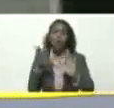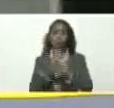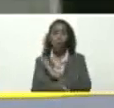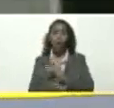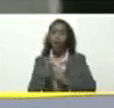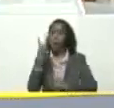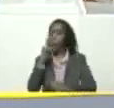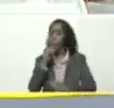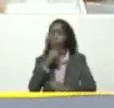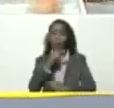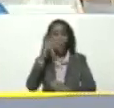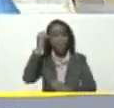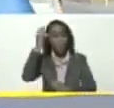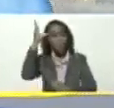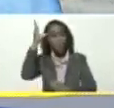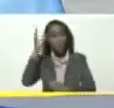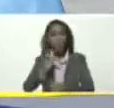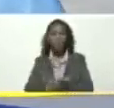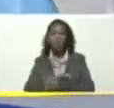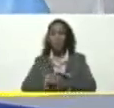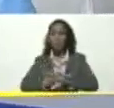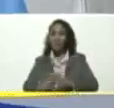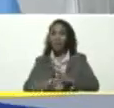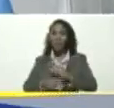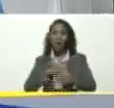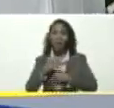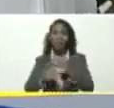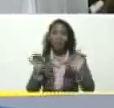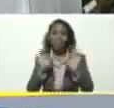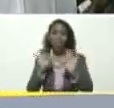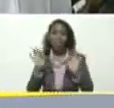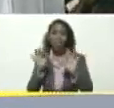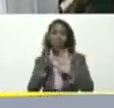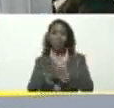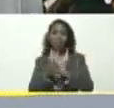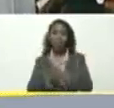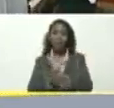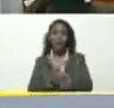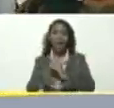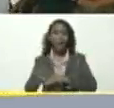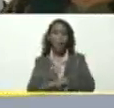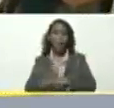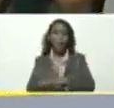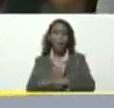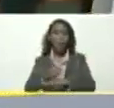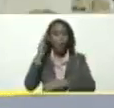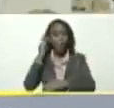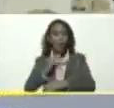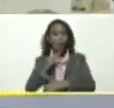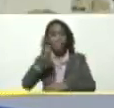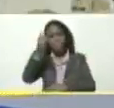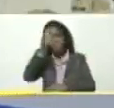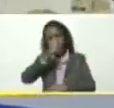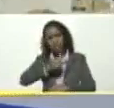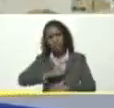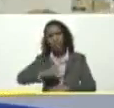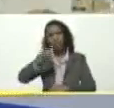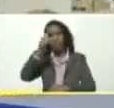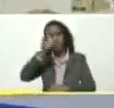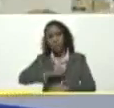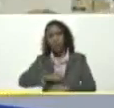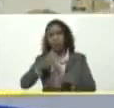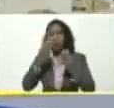No tienen capacidad ya para hacer nada. Y el gobierno bolivariano, con paciencia,